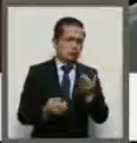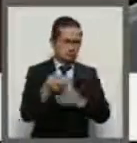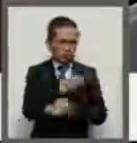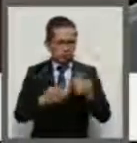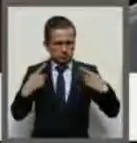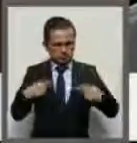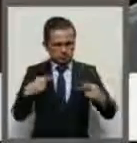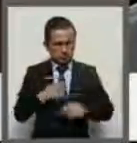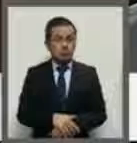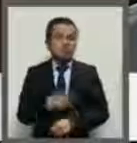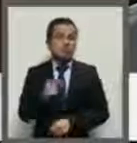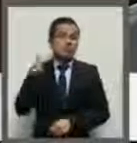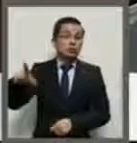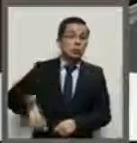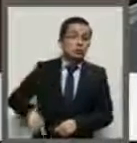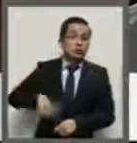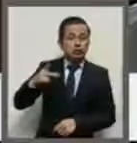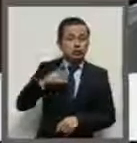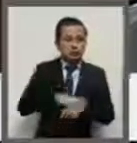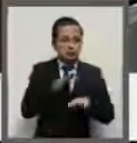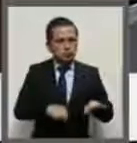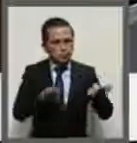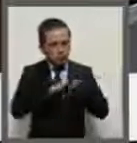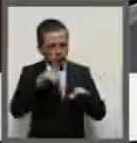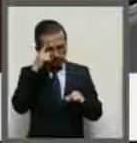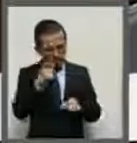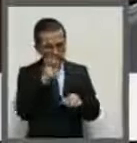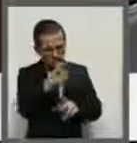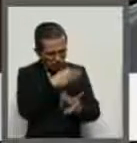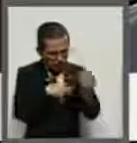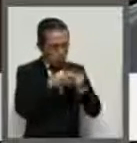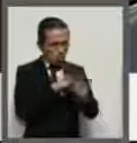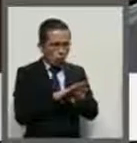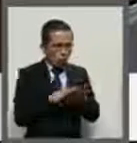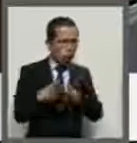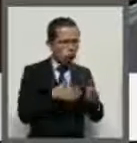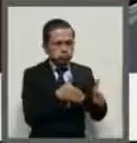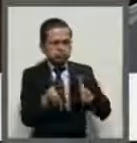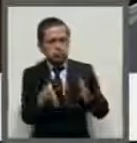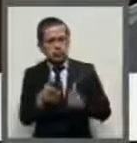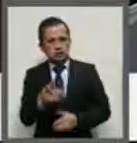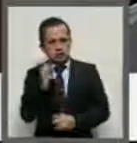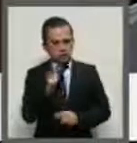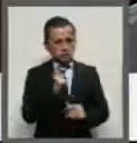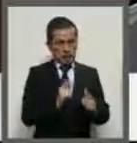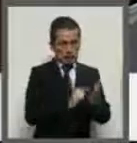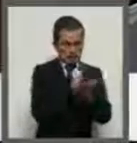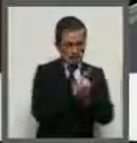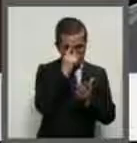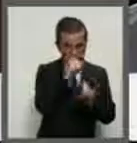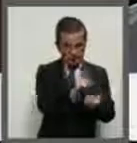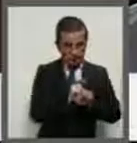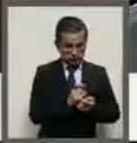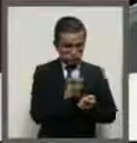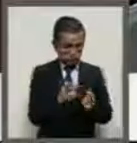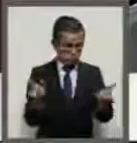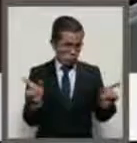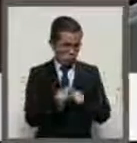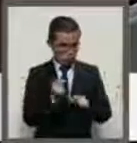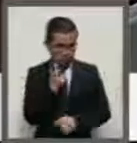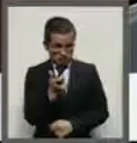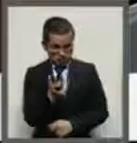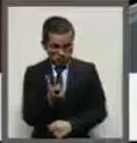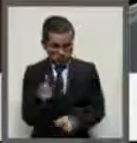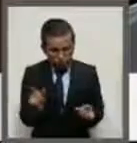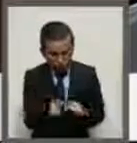del gobierno en la conducción de la economía. En consecuencia, la política de ingresos no es solo un asunto económico, sino